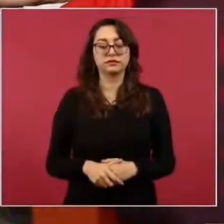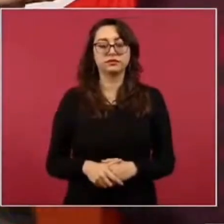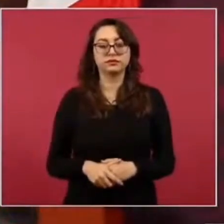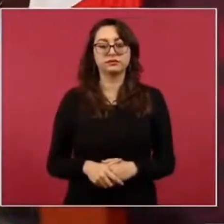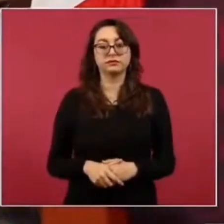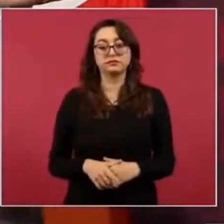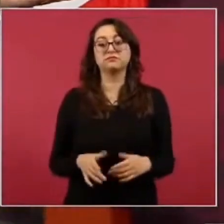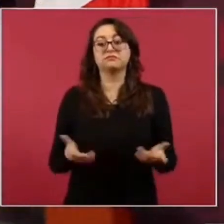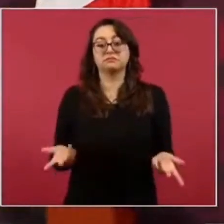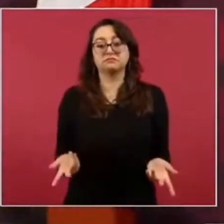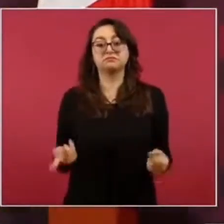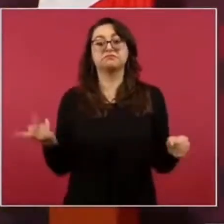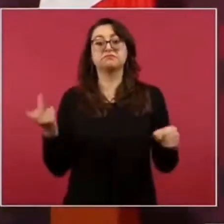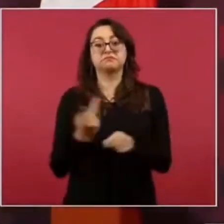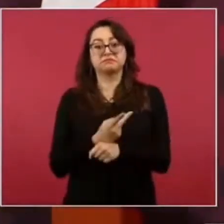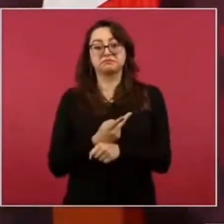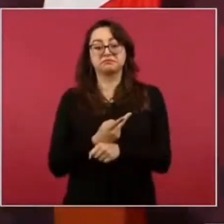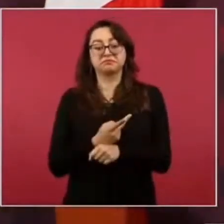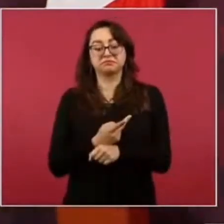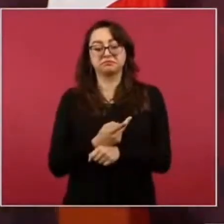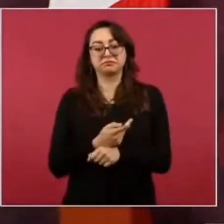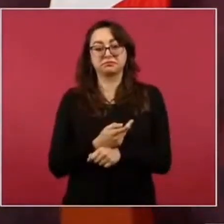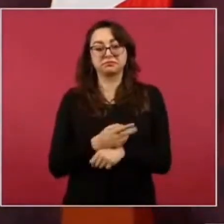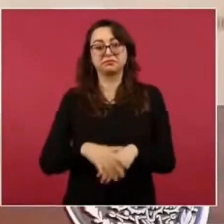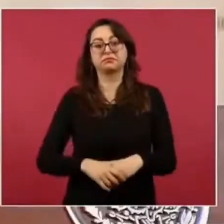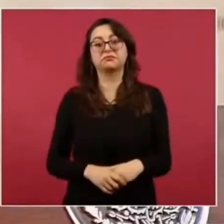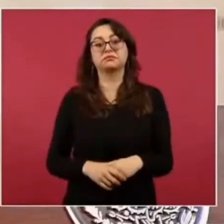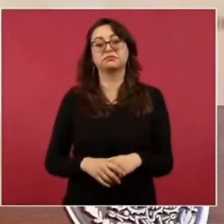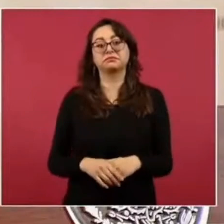Gana Peña.